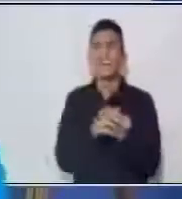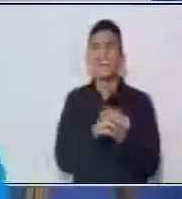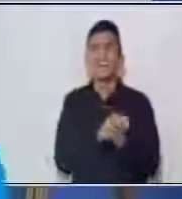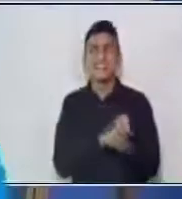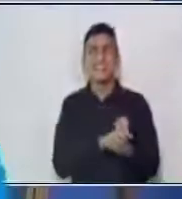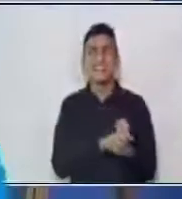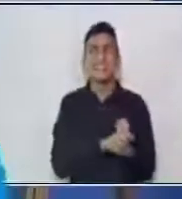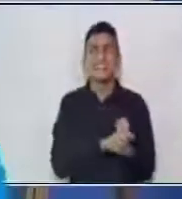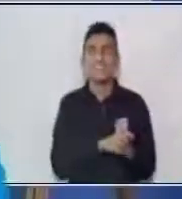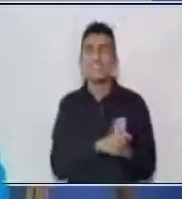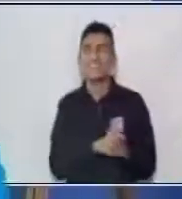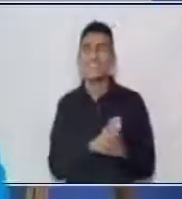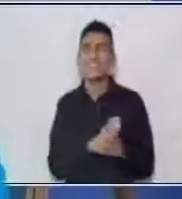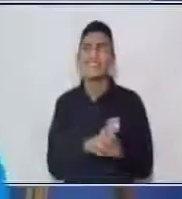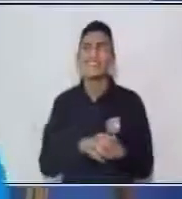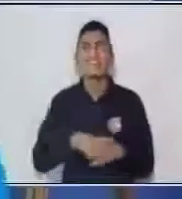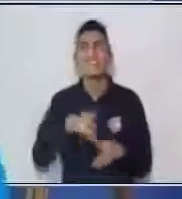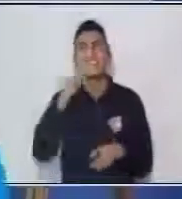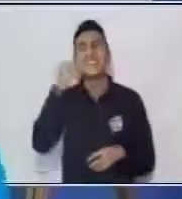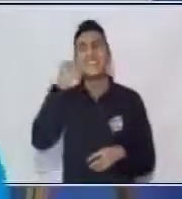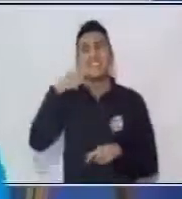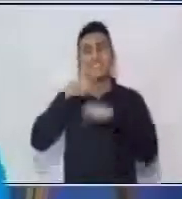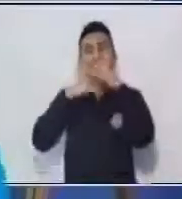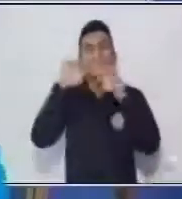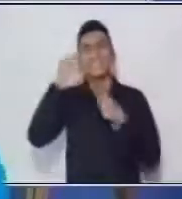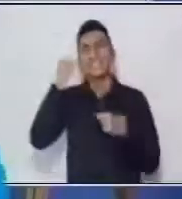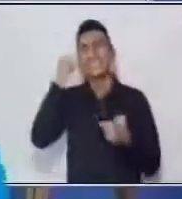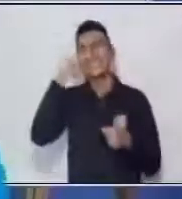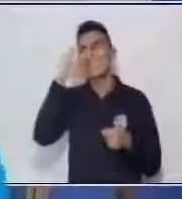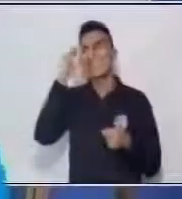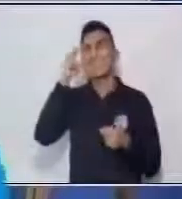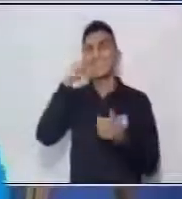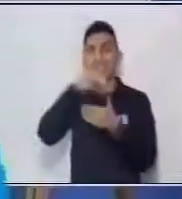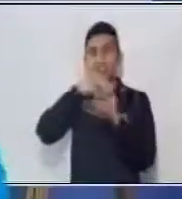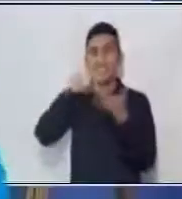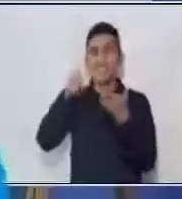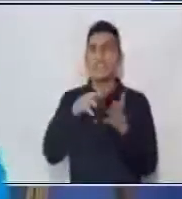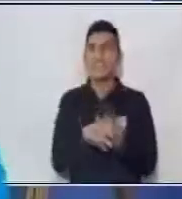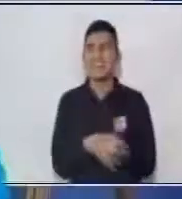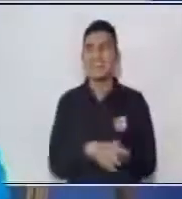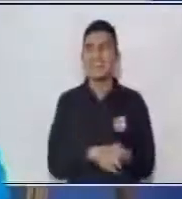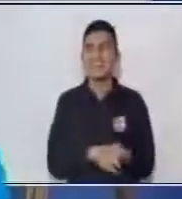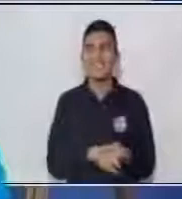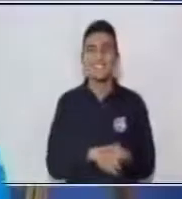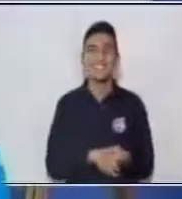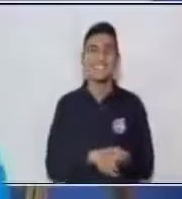conjugación es el infinitivo, sería caminar nuevamente.